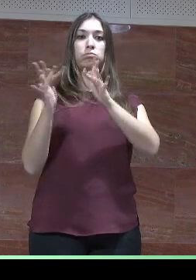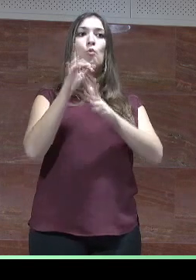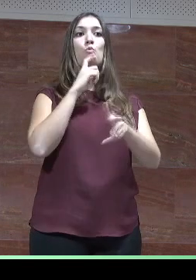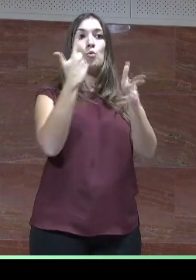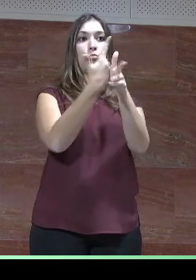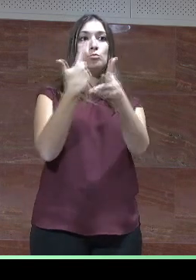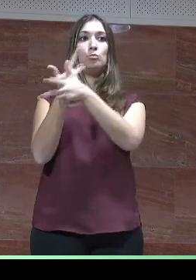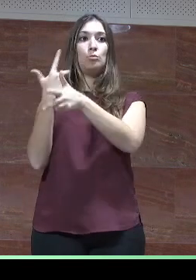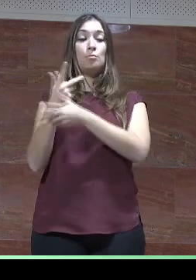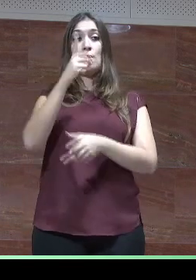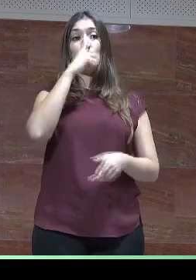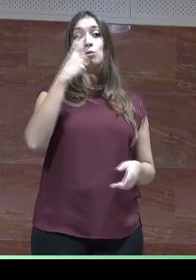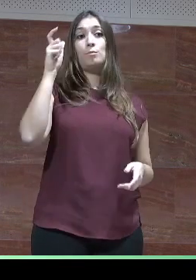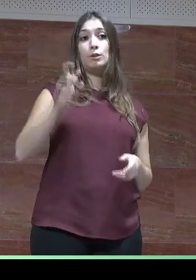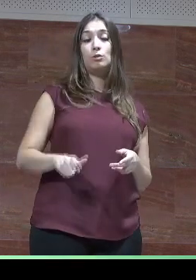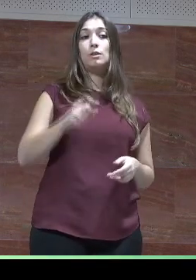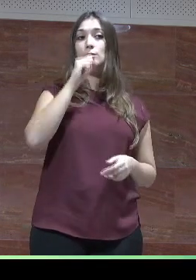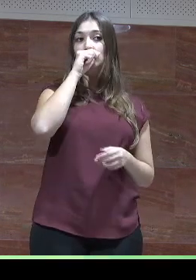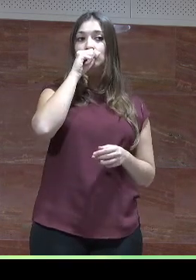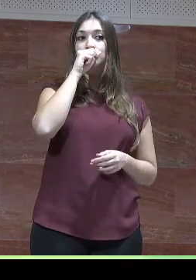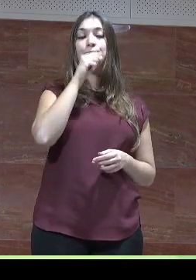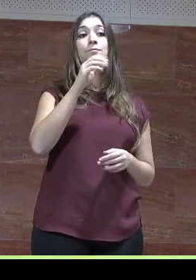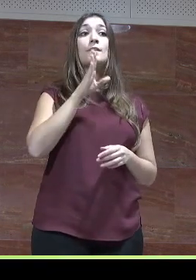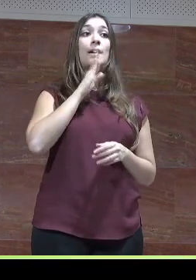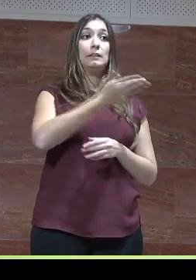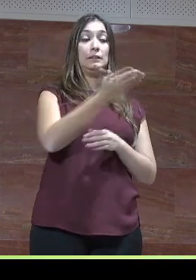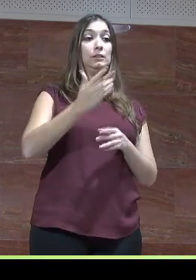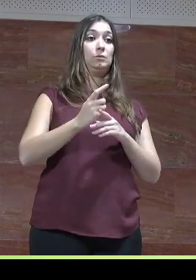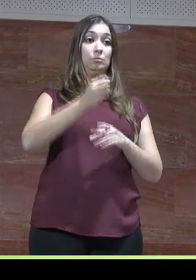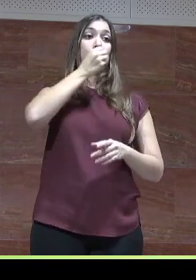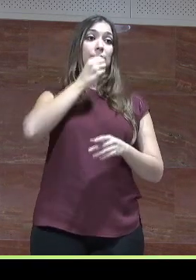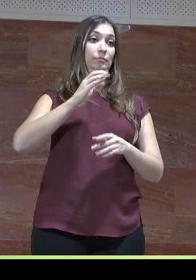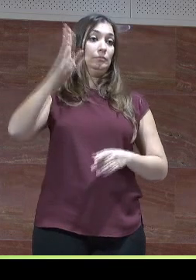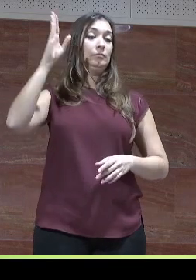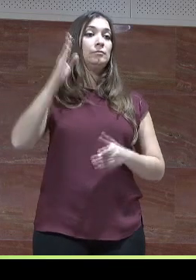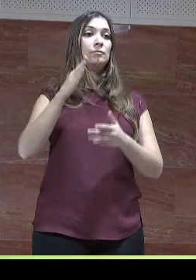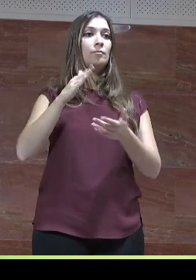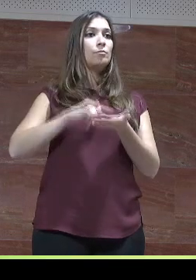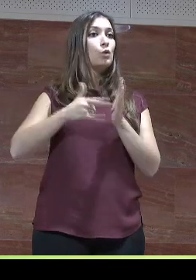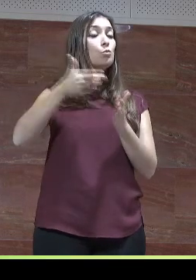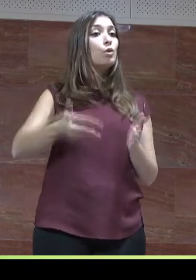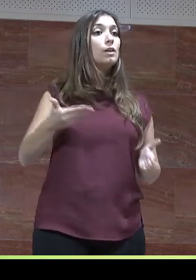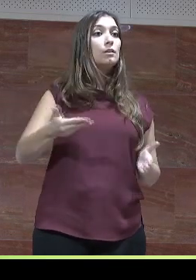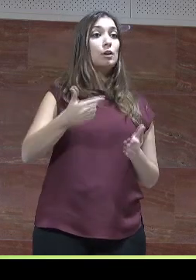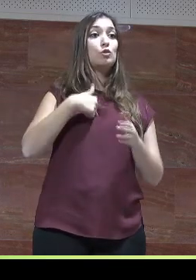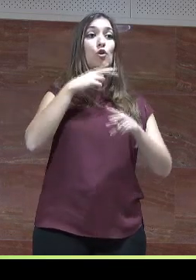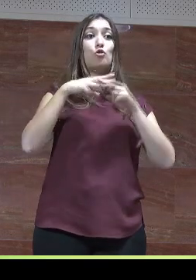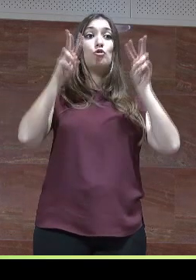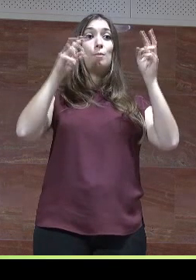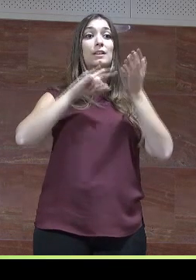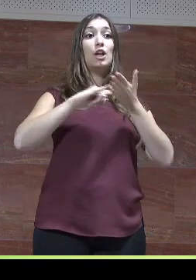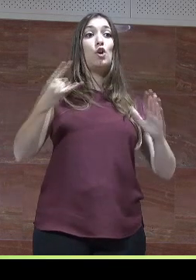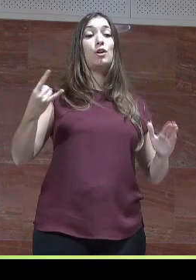y lo señalaba una de las personas del público antes. Es decir, la importancia al final de ese proyecto, que yo le llamo la